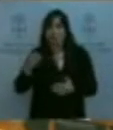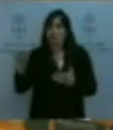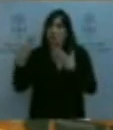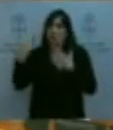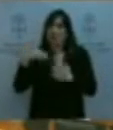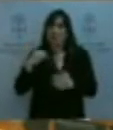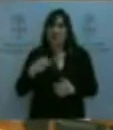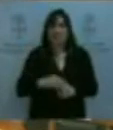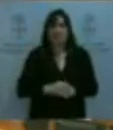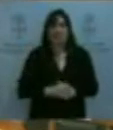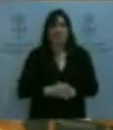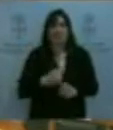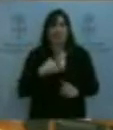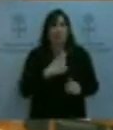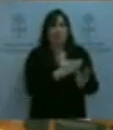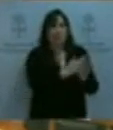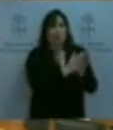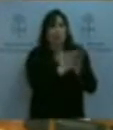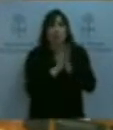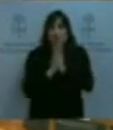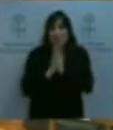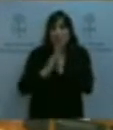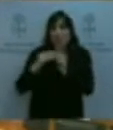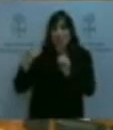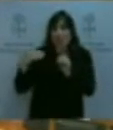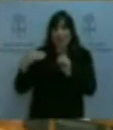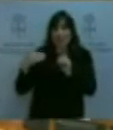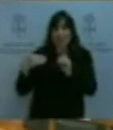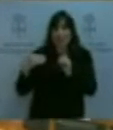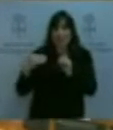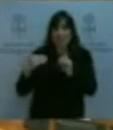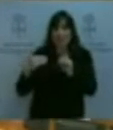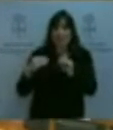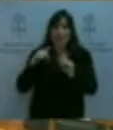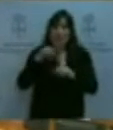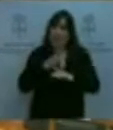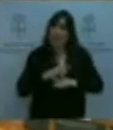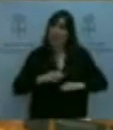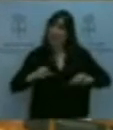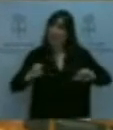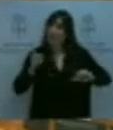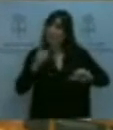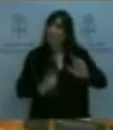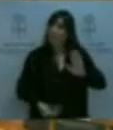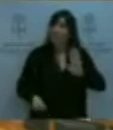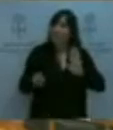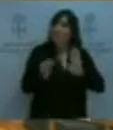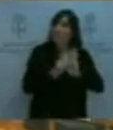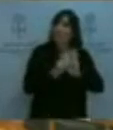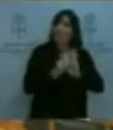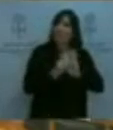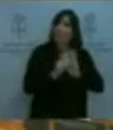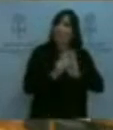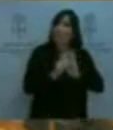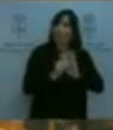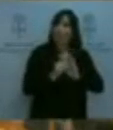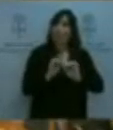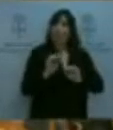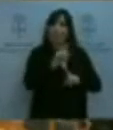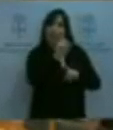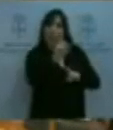que introdujera en los plenos un nuevo capítulo que son las preguntas de la oposición a la oposición. Yo sé que Izquierda Unida ya se está